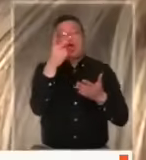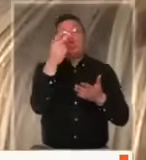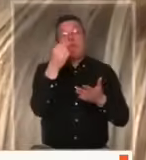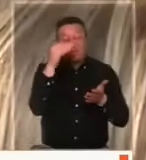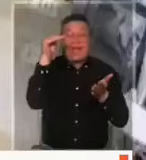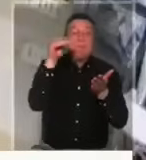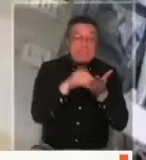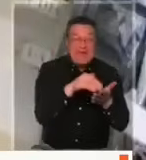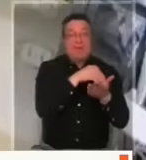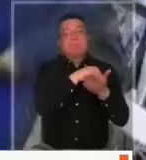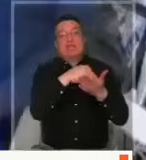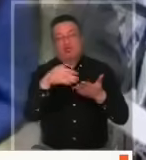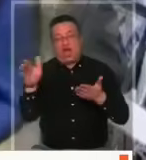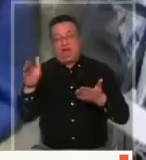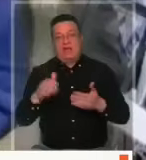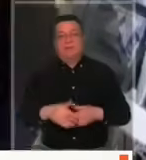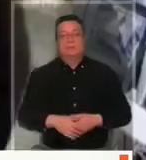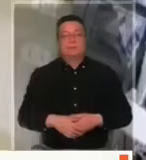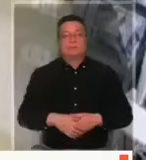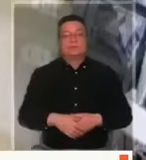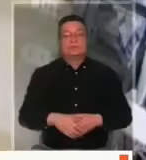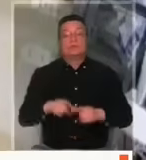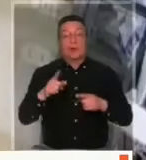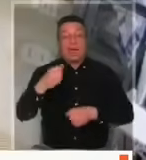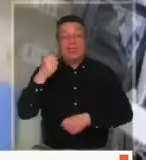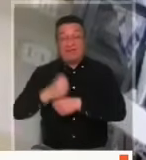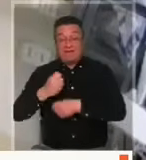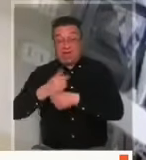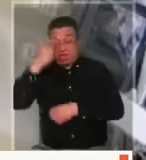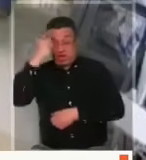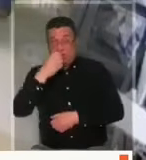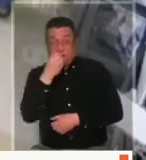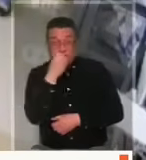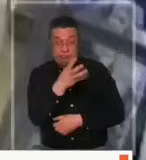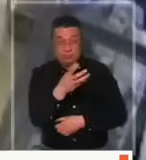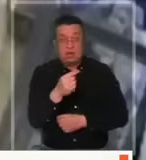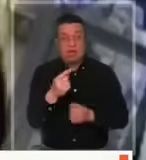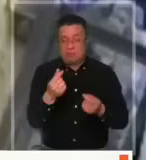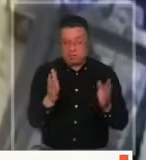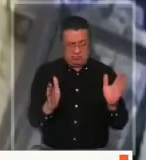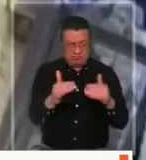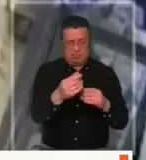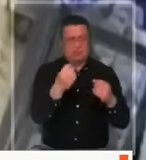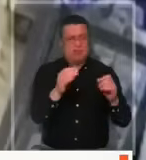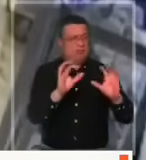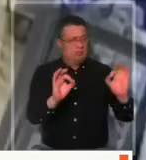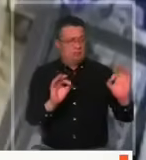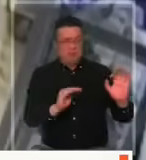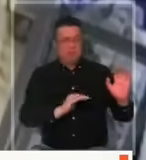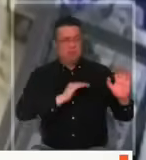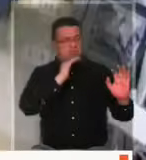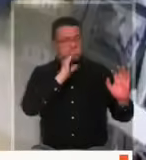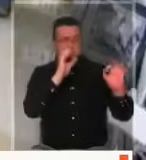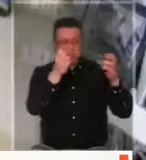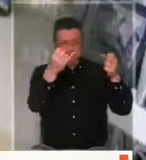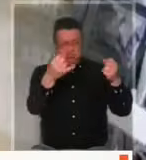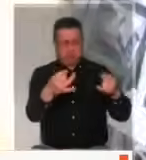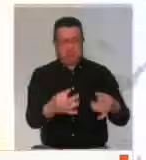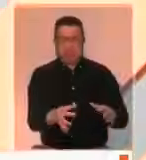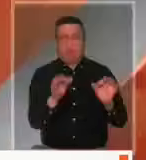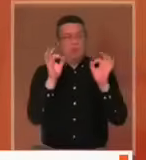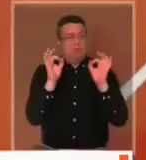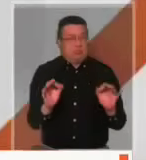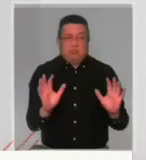12 mil millones de pesos. Sí. Según la declaración de una trabajadora, el dinero está perfectamente contabilizado. Este es el